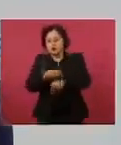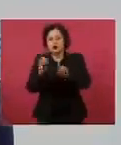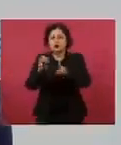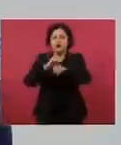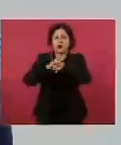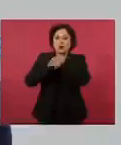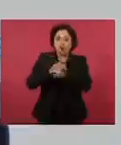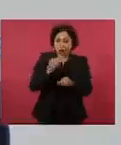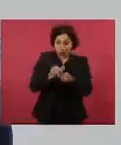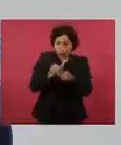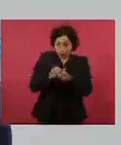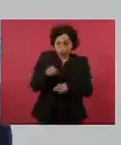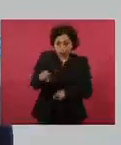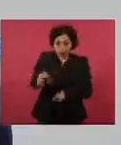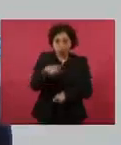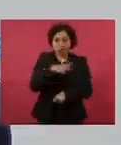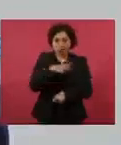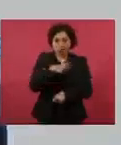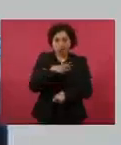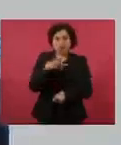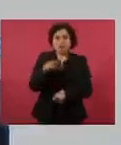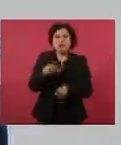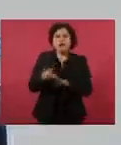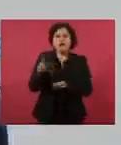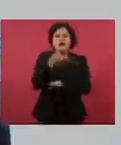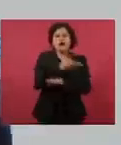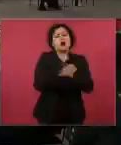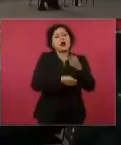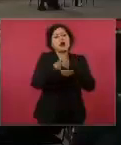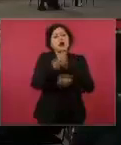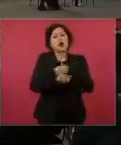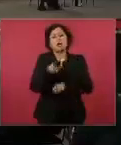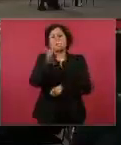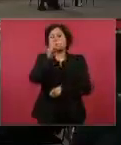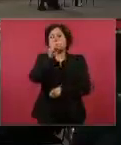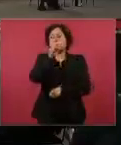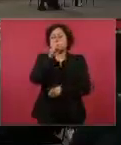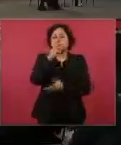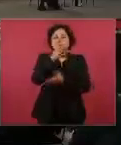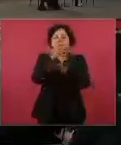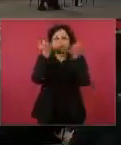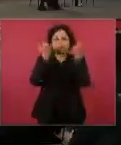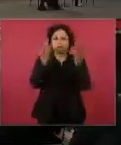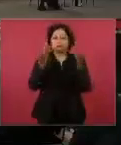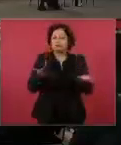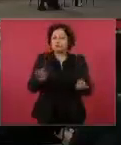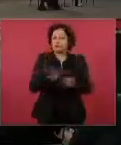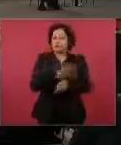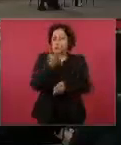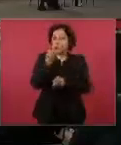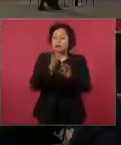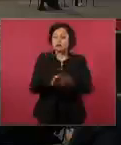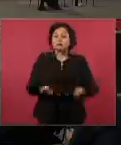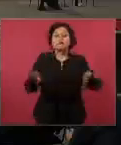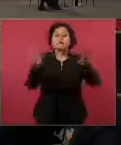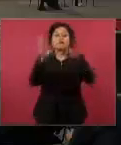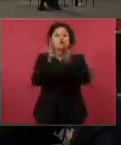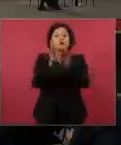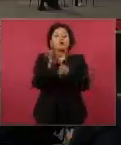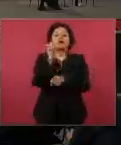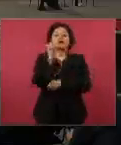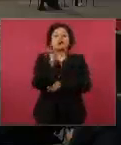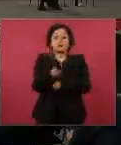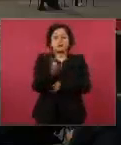que en sexenios pasados fingían demencia. Por eso es muy interesante compartir el fragmento donde el exministro